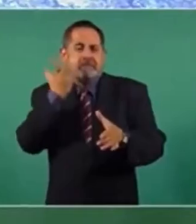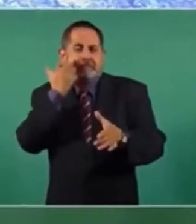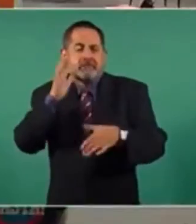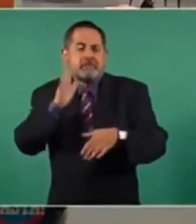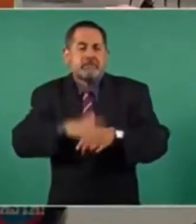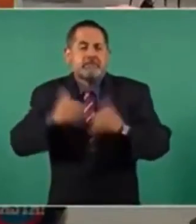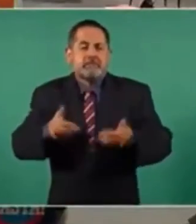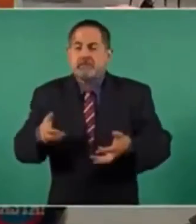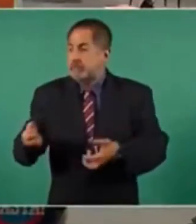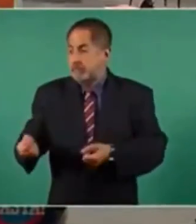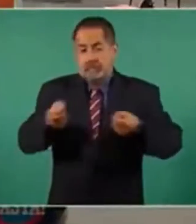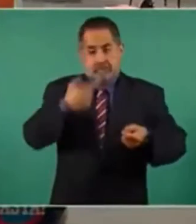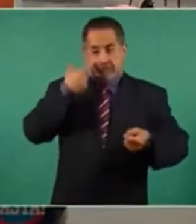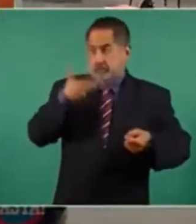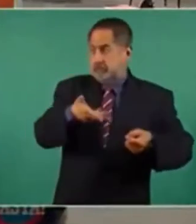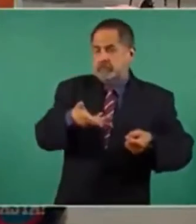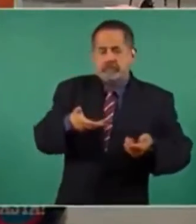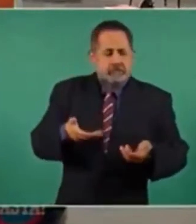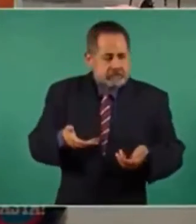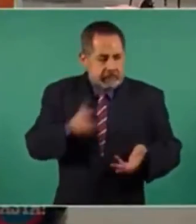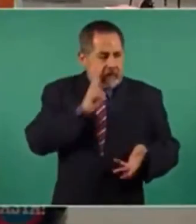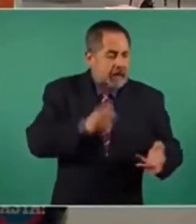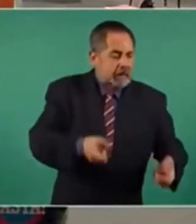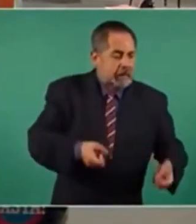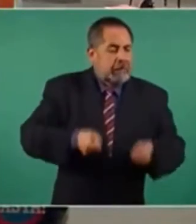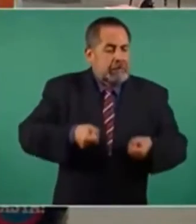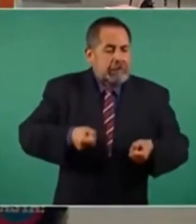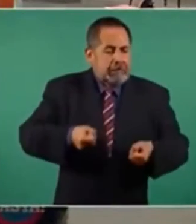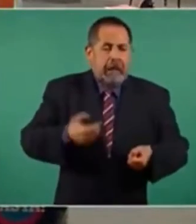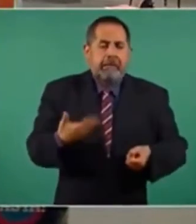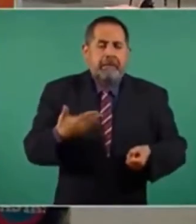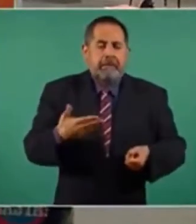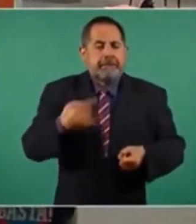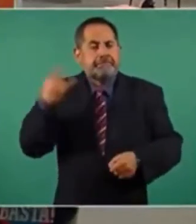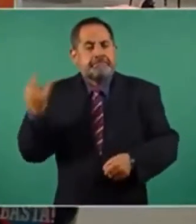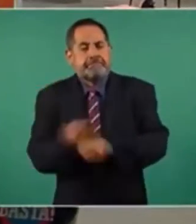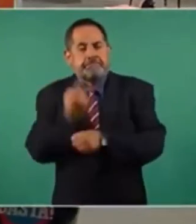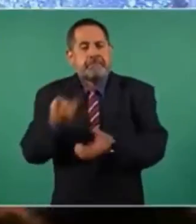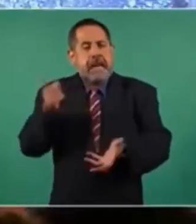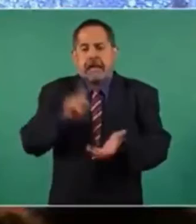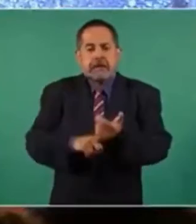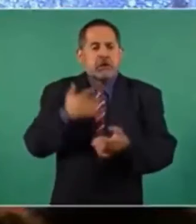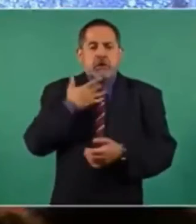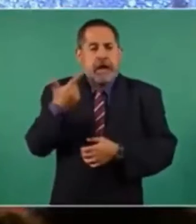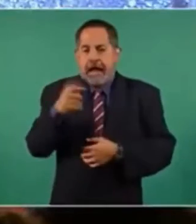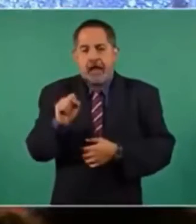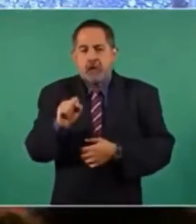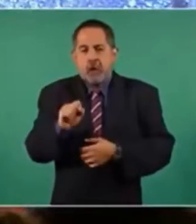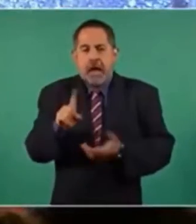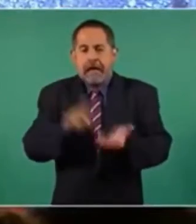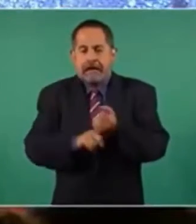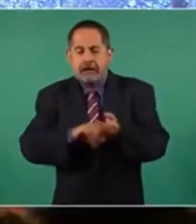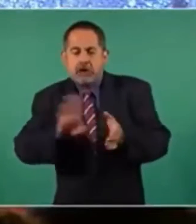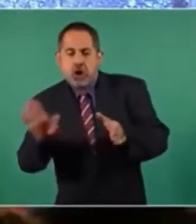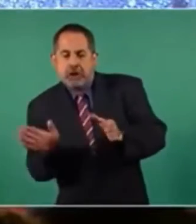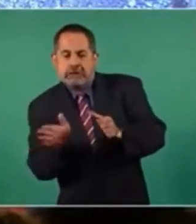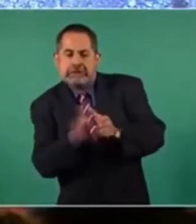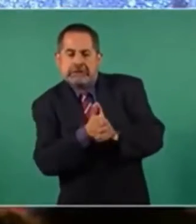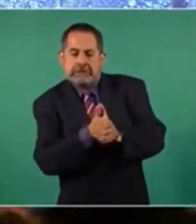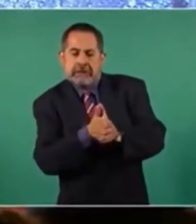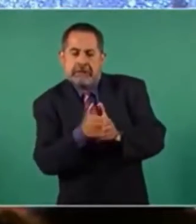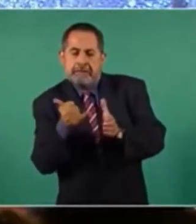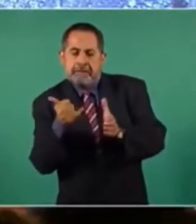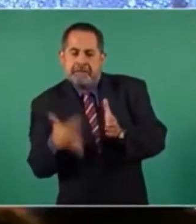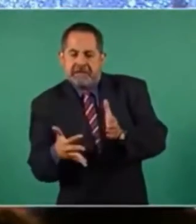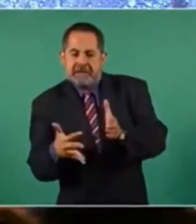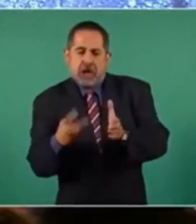decíamos anteriormente que el peso promedio de un cilindro es 19 kilos con 300 gramos. pues esta placa pudiera estar pesando